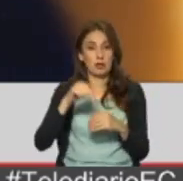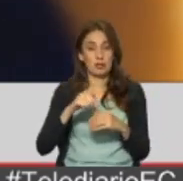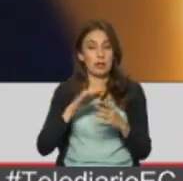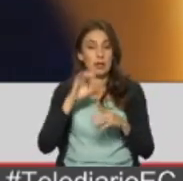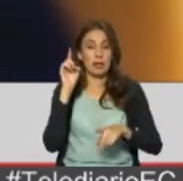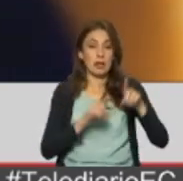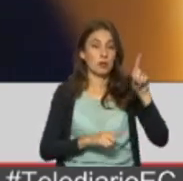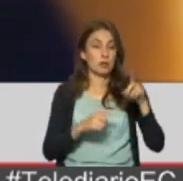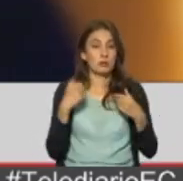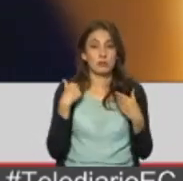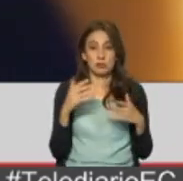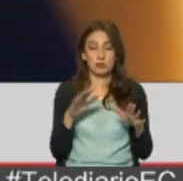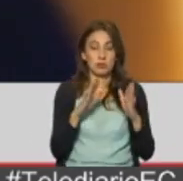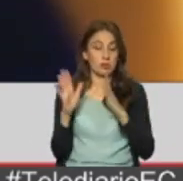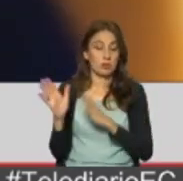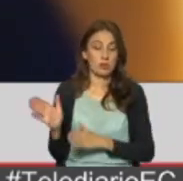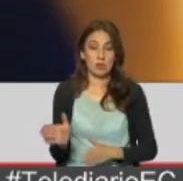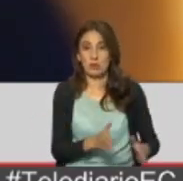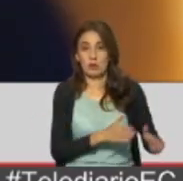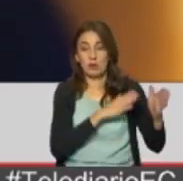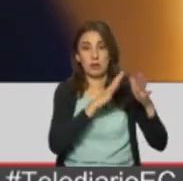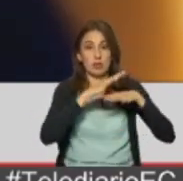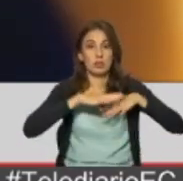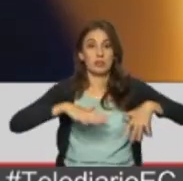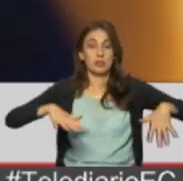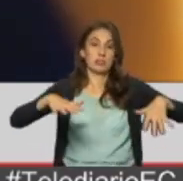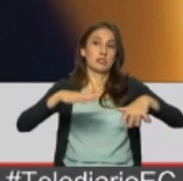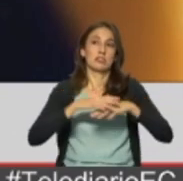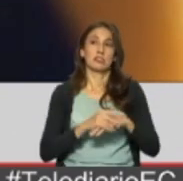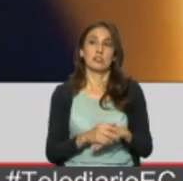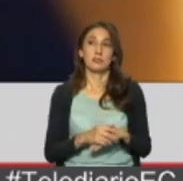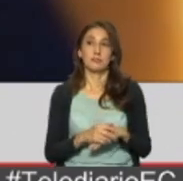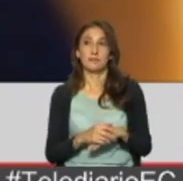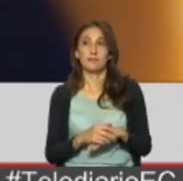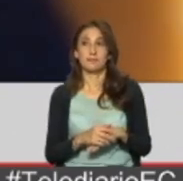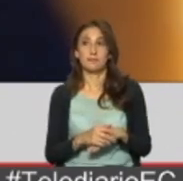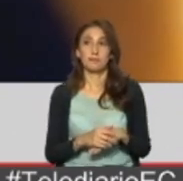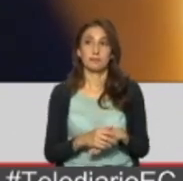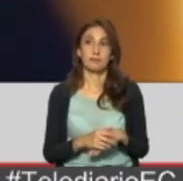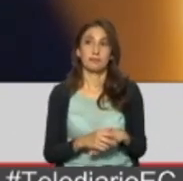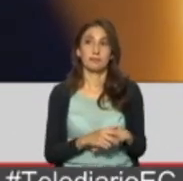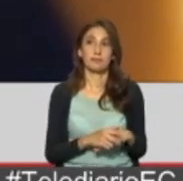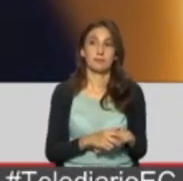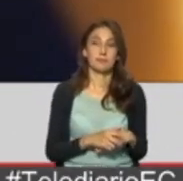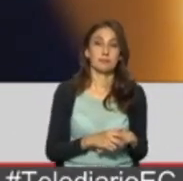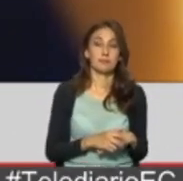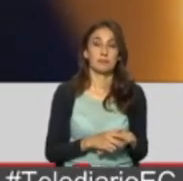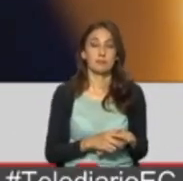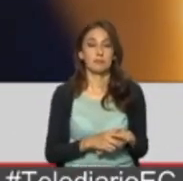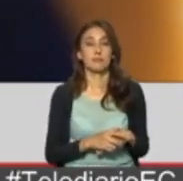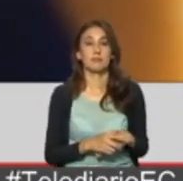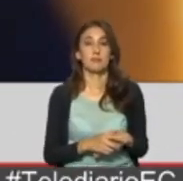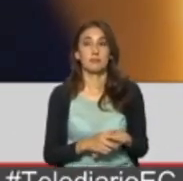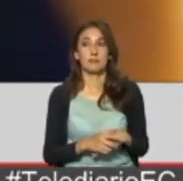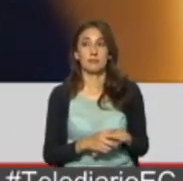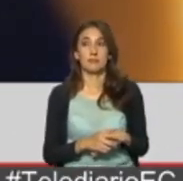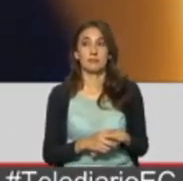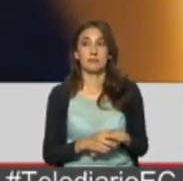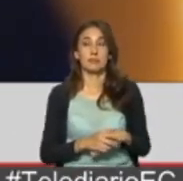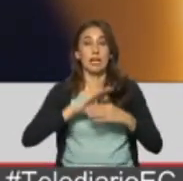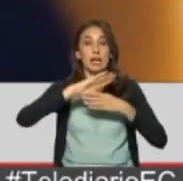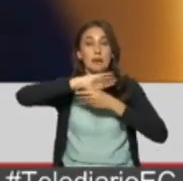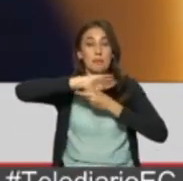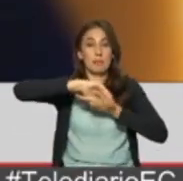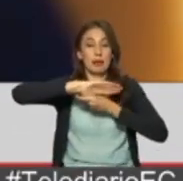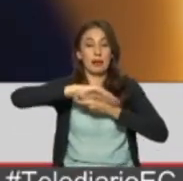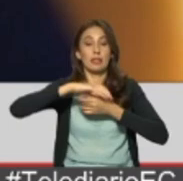en cierto porcentaje este contagio. El aprovisionamiento es complejo. Estamos trabajando con embajadas amigas